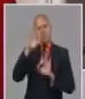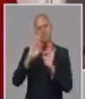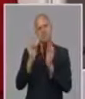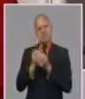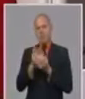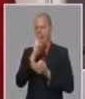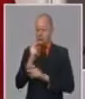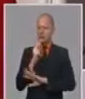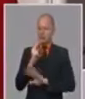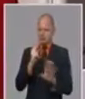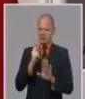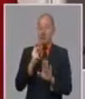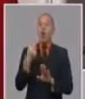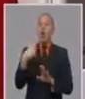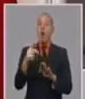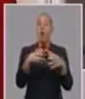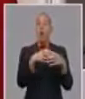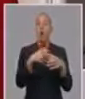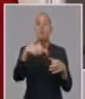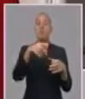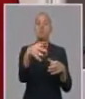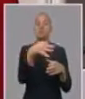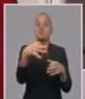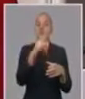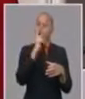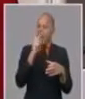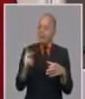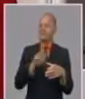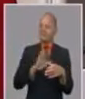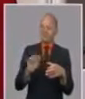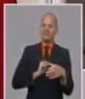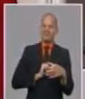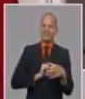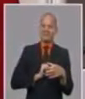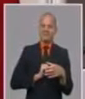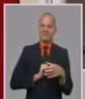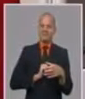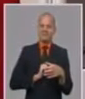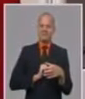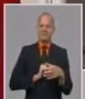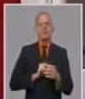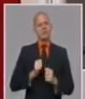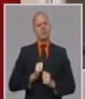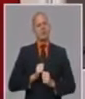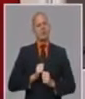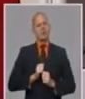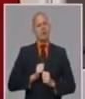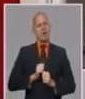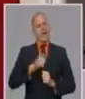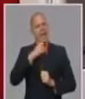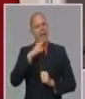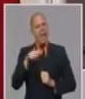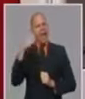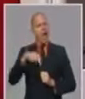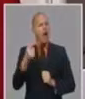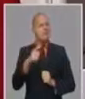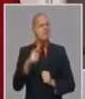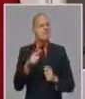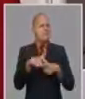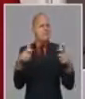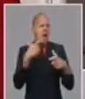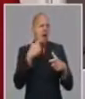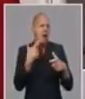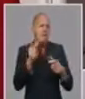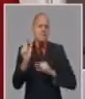de especialidades que pueden estar a nivel provincial porque están centralizadas. ¿Cuáles son las consultas que más